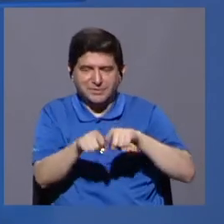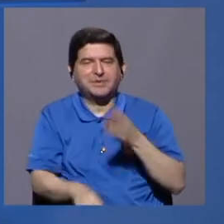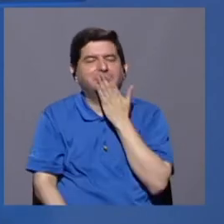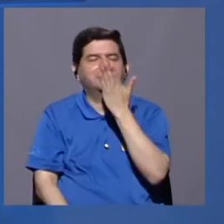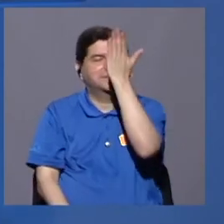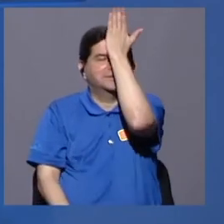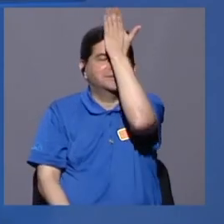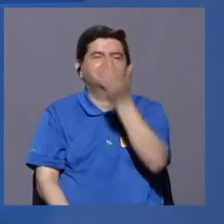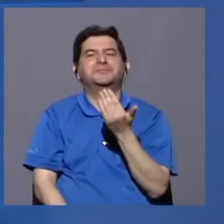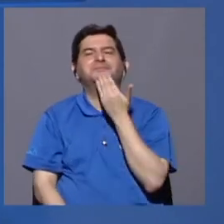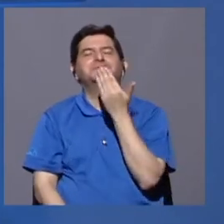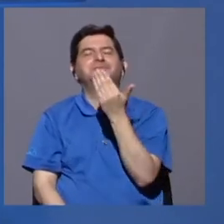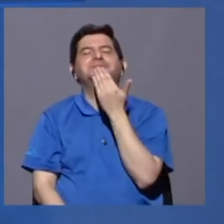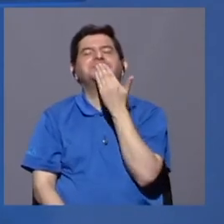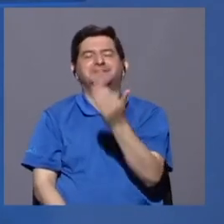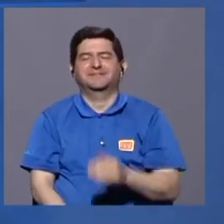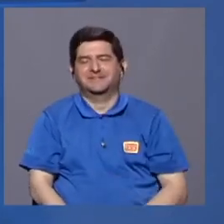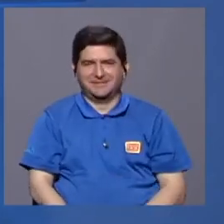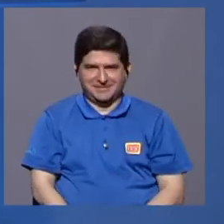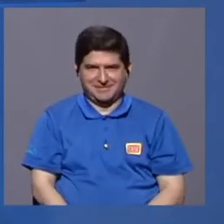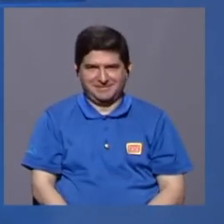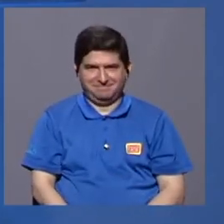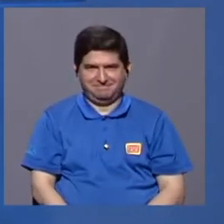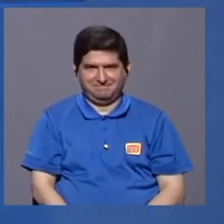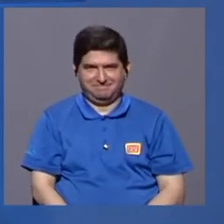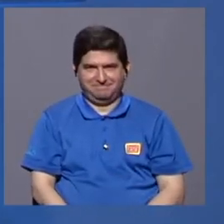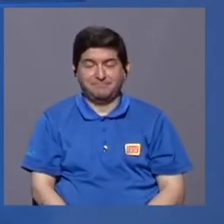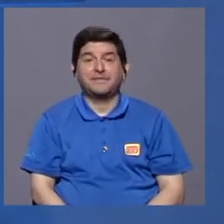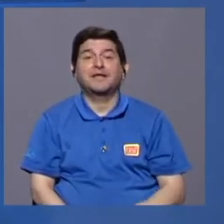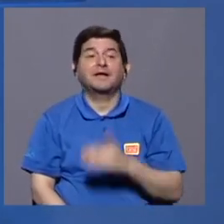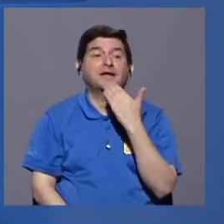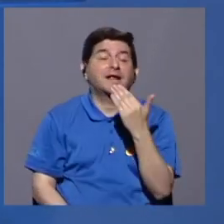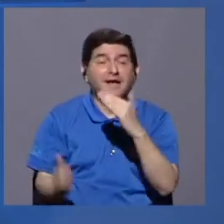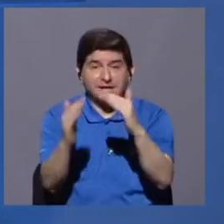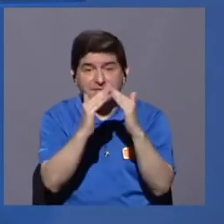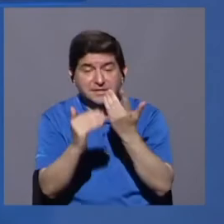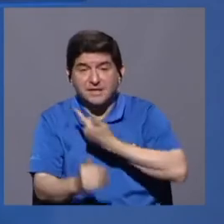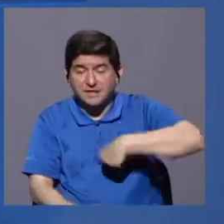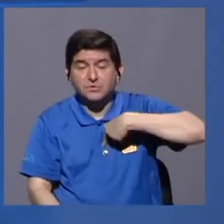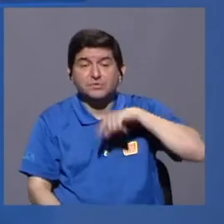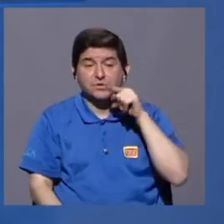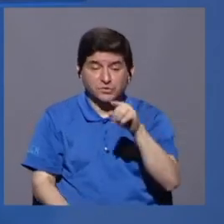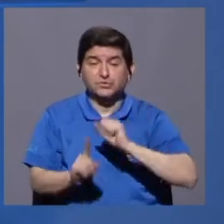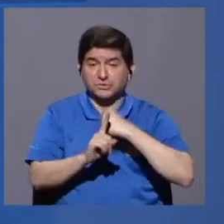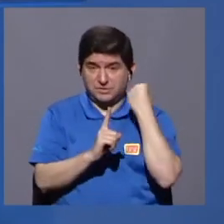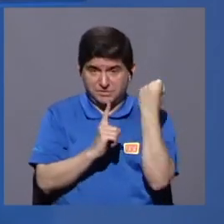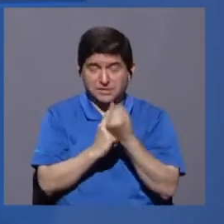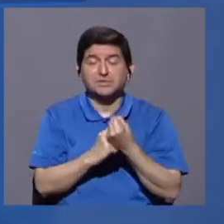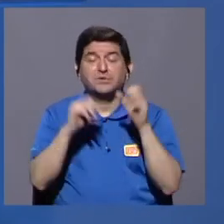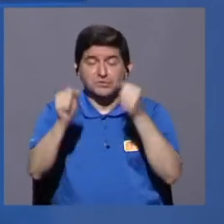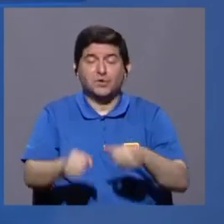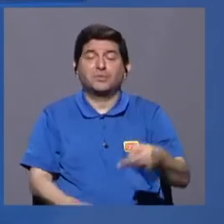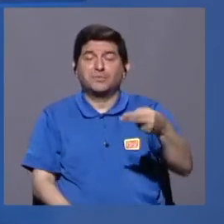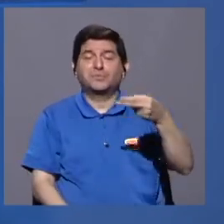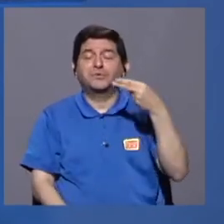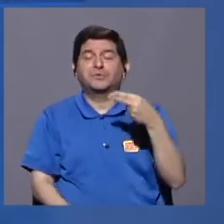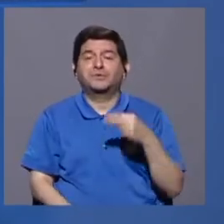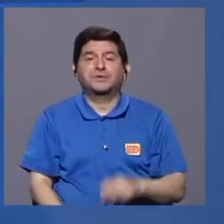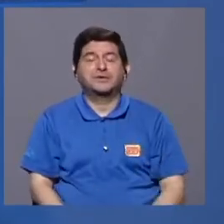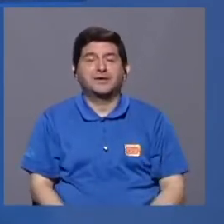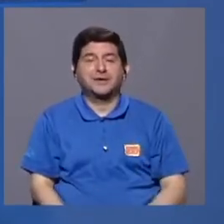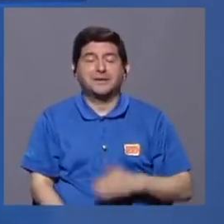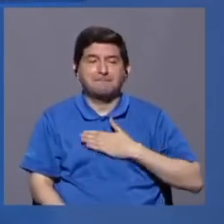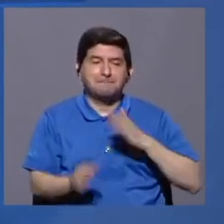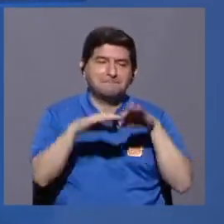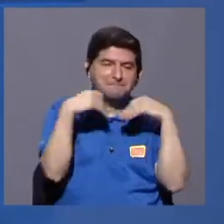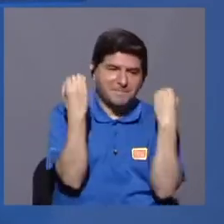Talamanca. Muchísimas gracias y realmente si no fuera por la comunidad no estaríamos contando esto, si no fuera por mi